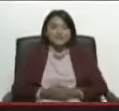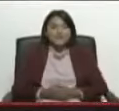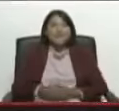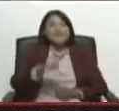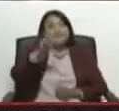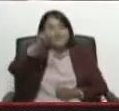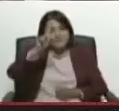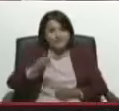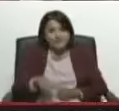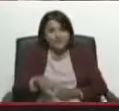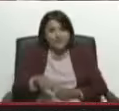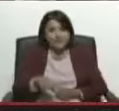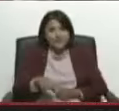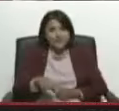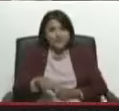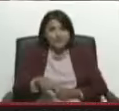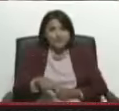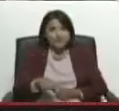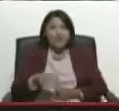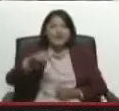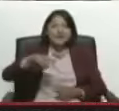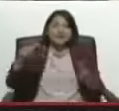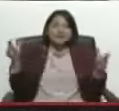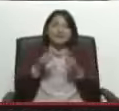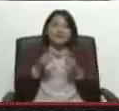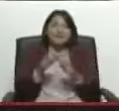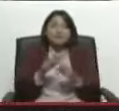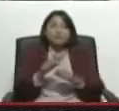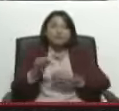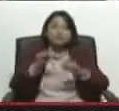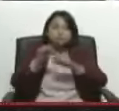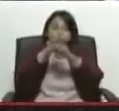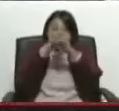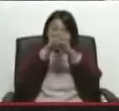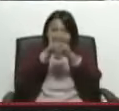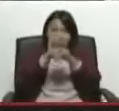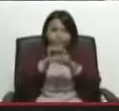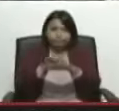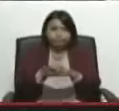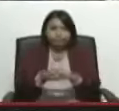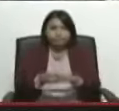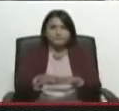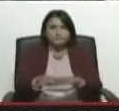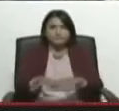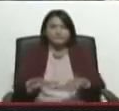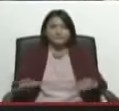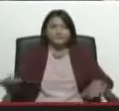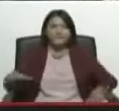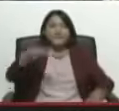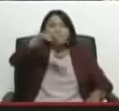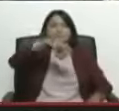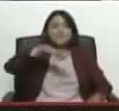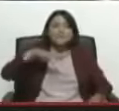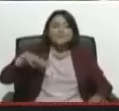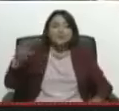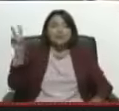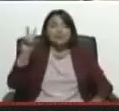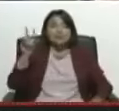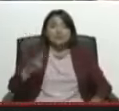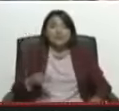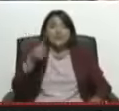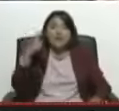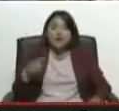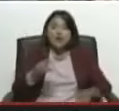supuesto, este equipo va a estar desplegado en cada uno de los estados donde están las